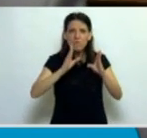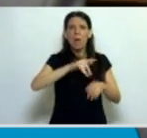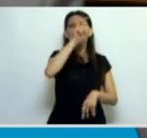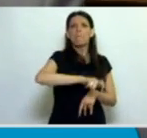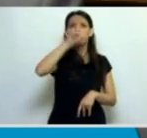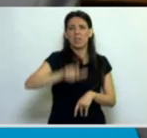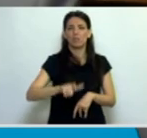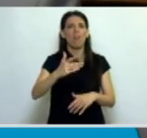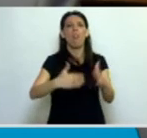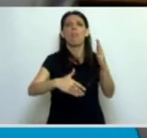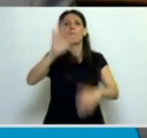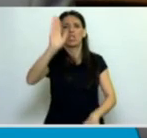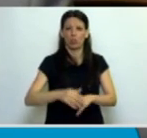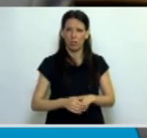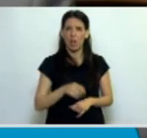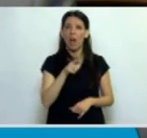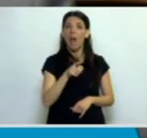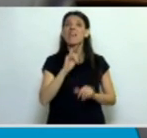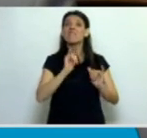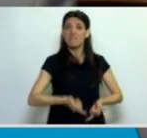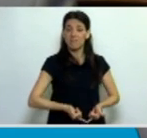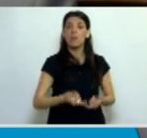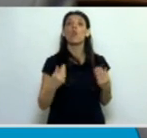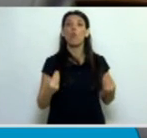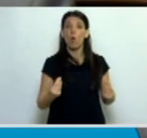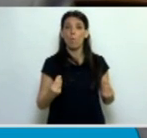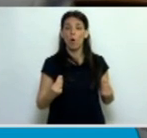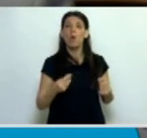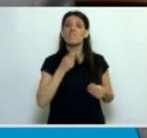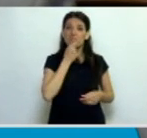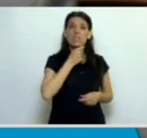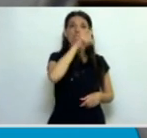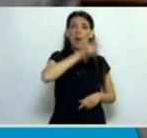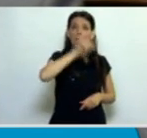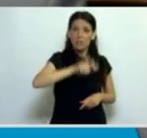populares, y sabemos que eso se puede garantizar con la enorme movilización del pueblo trabajador.